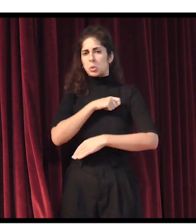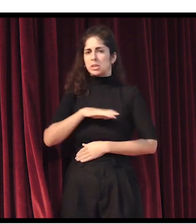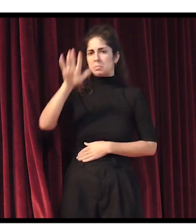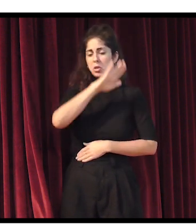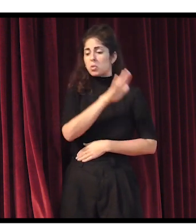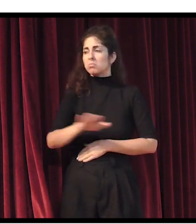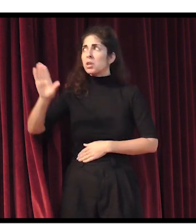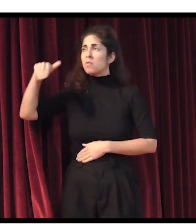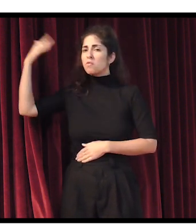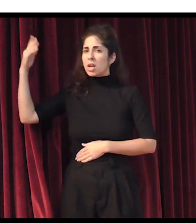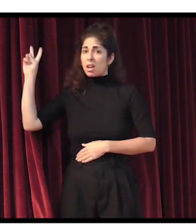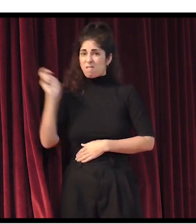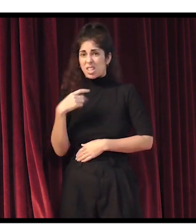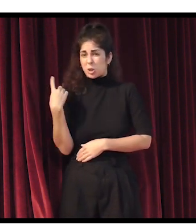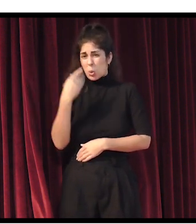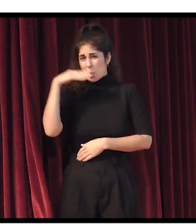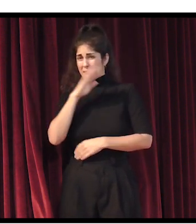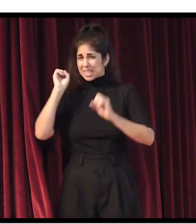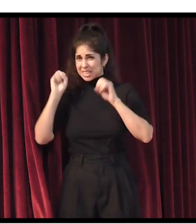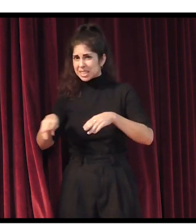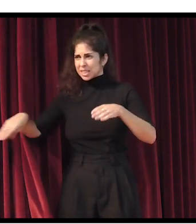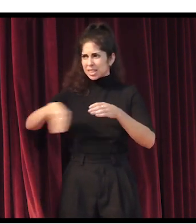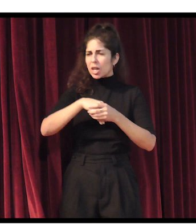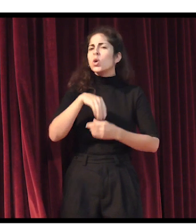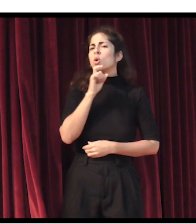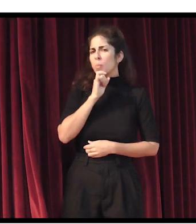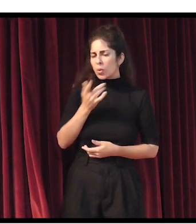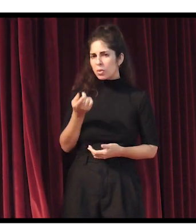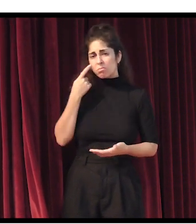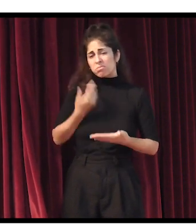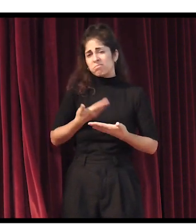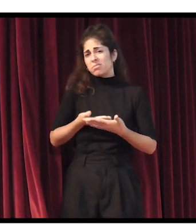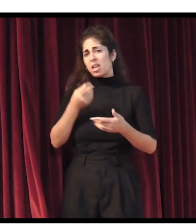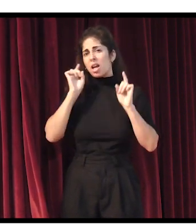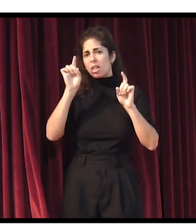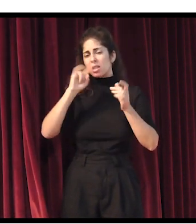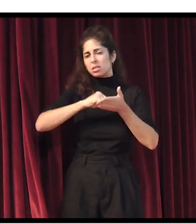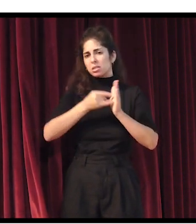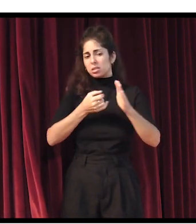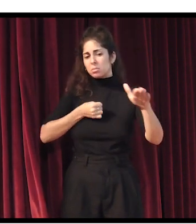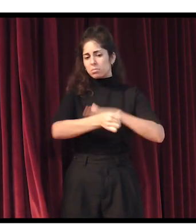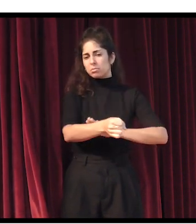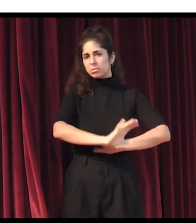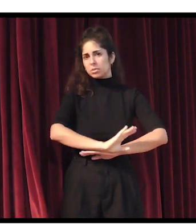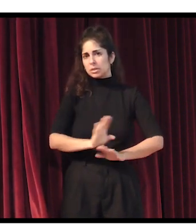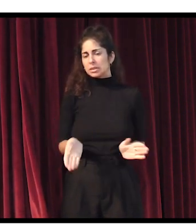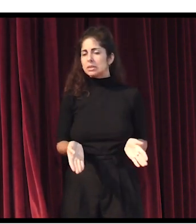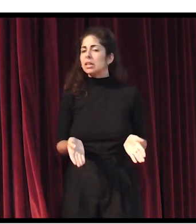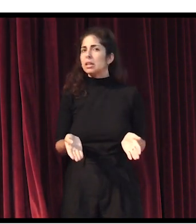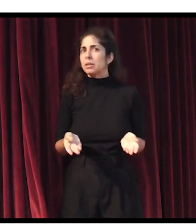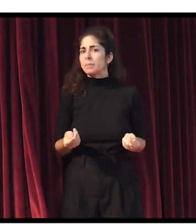infancia que migra sola, pues se les garantiza el acceso a la educación, al sistema educativo, se le garantiza el